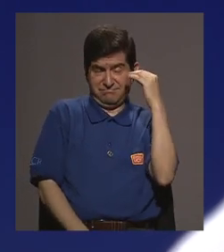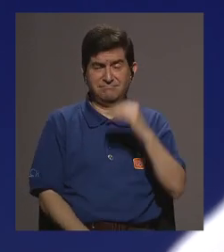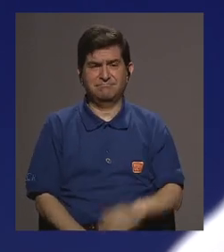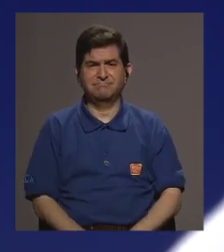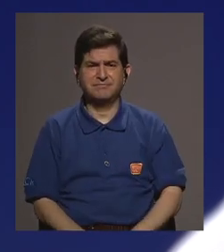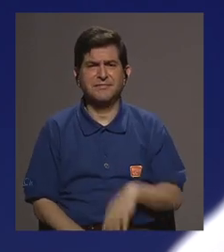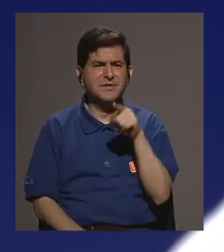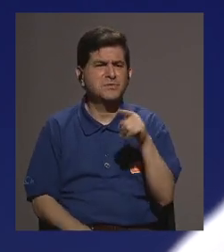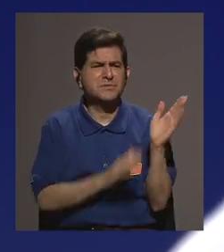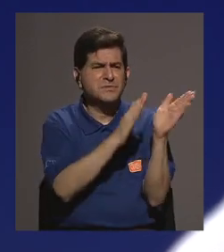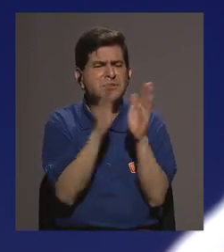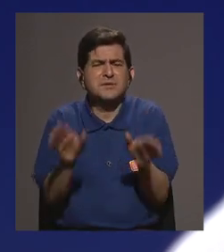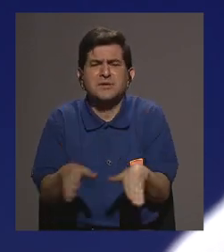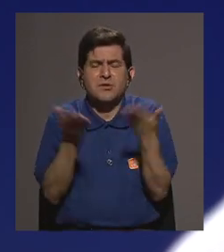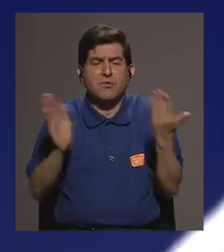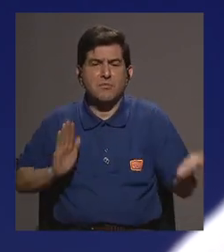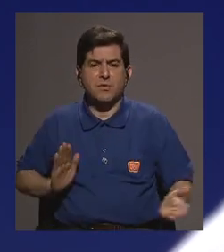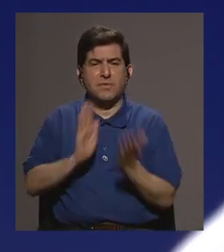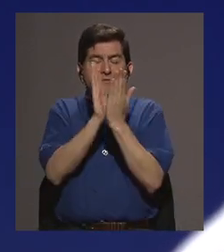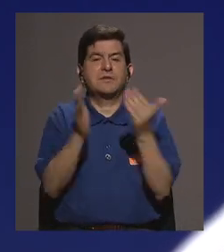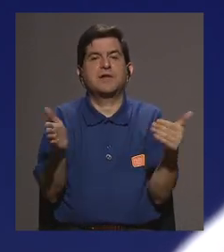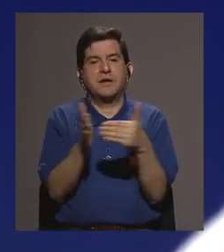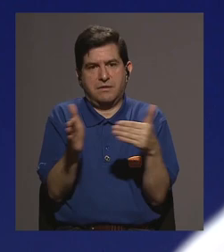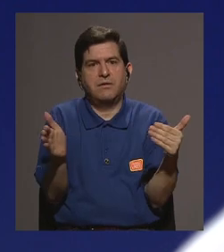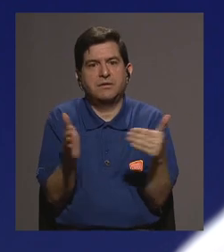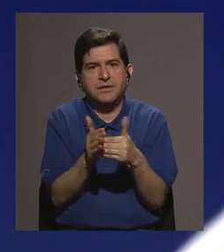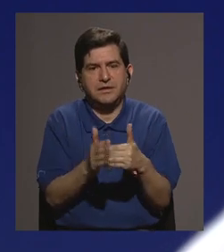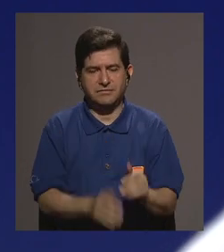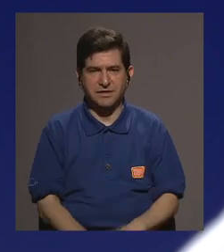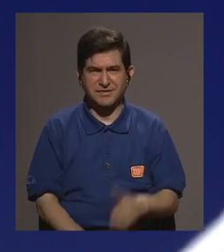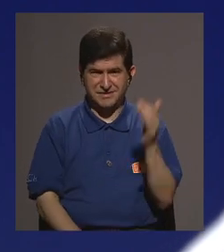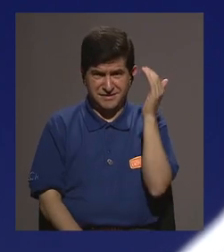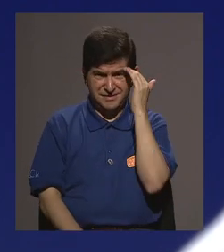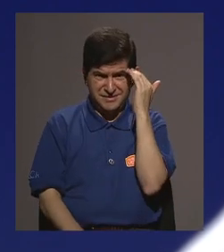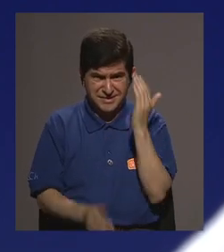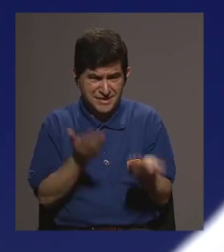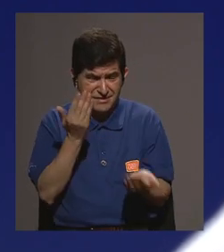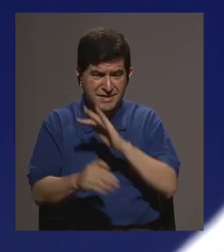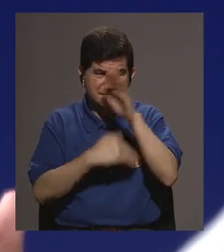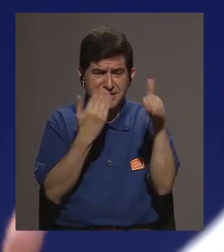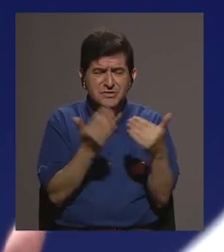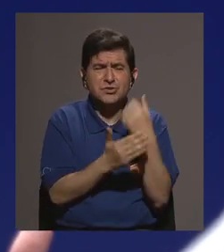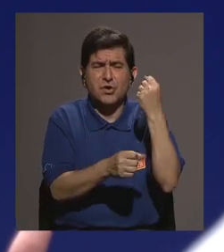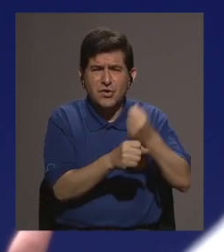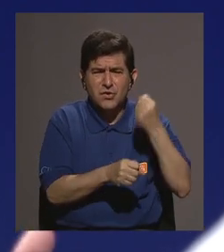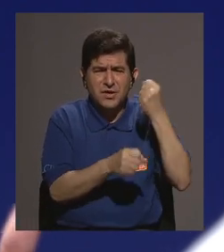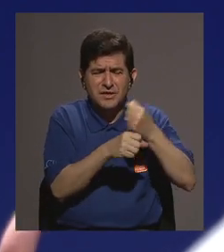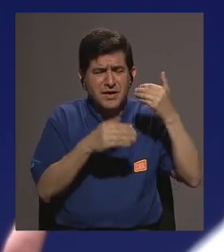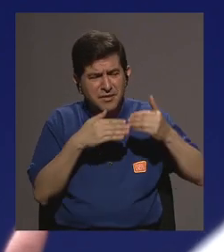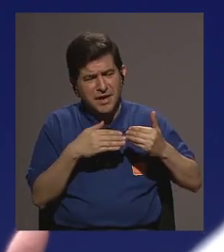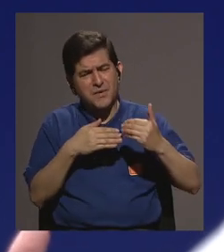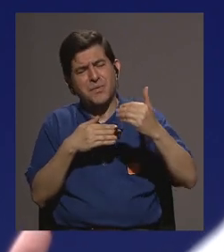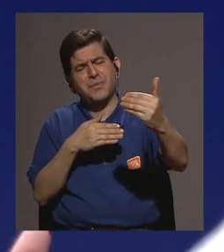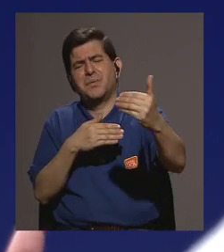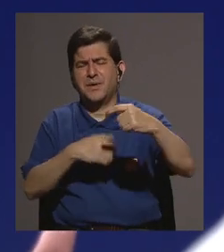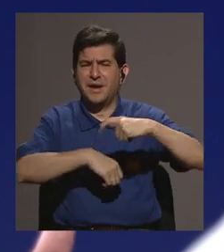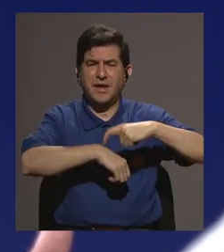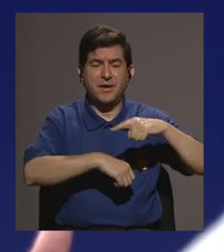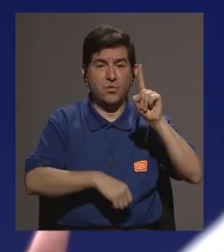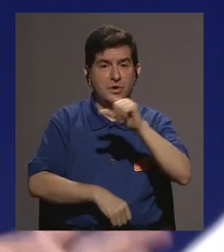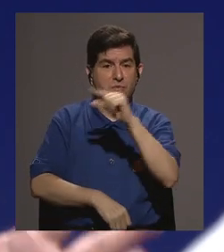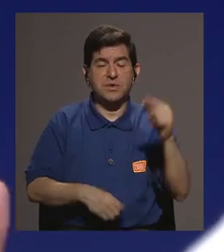experiencia como te preparadas para enfrentarla nuevamente llama al saber que tal vez lo un esfuerzo de tanto tiempo